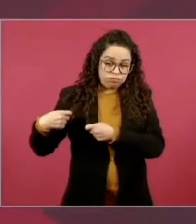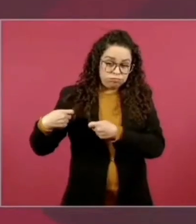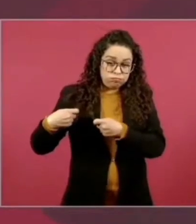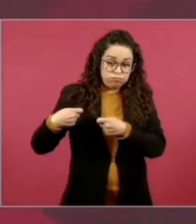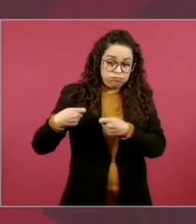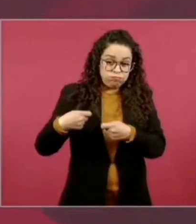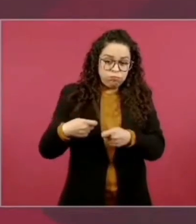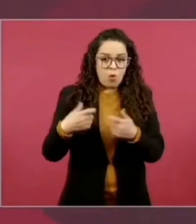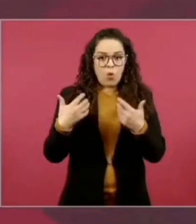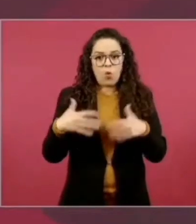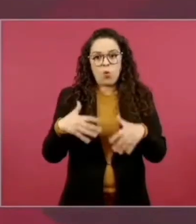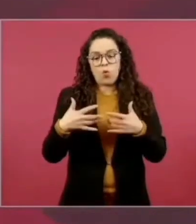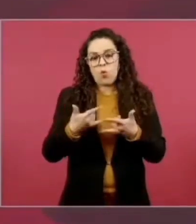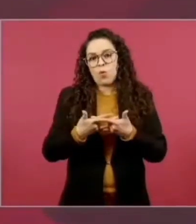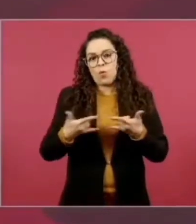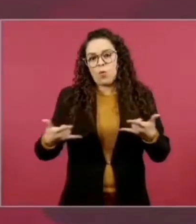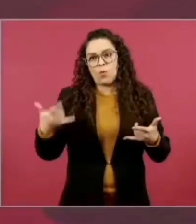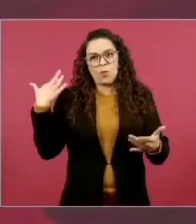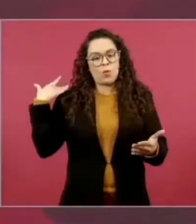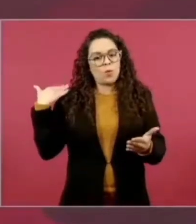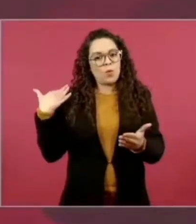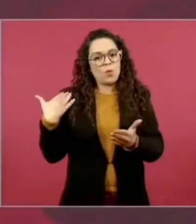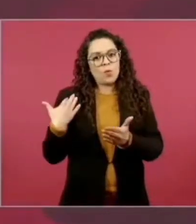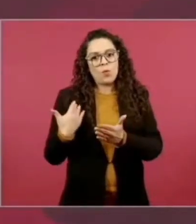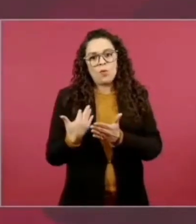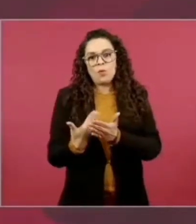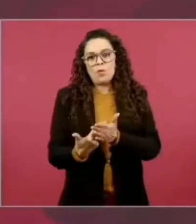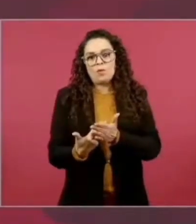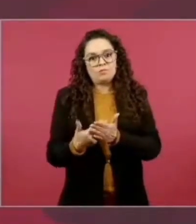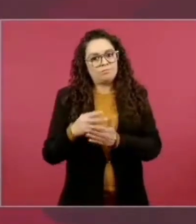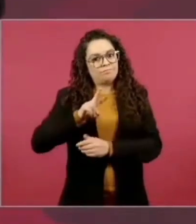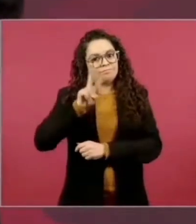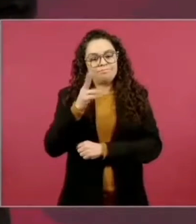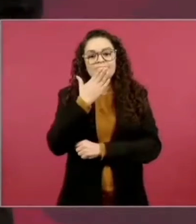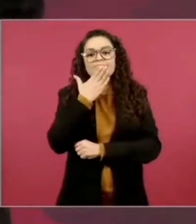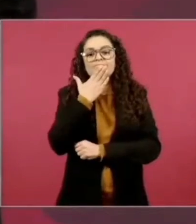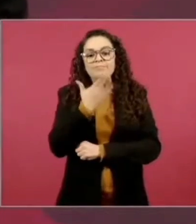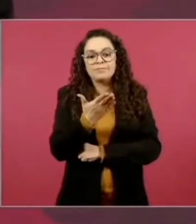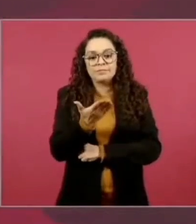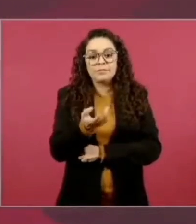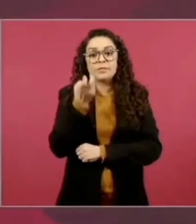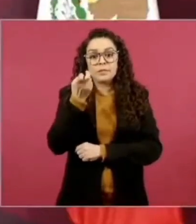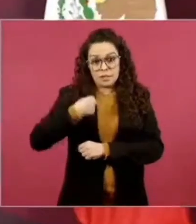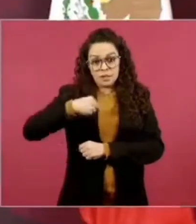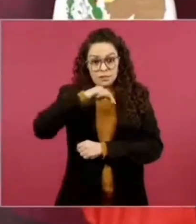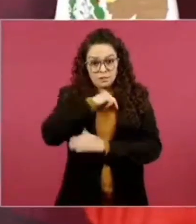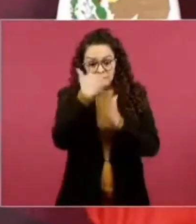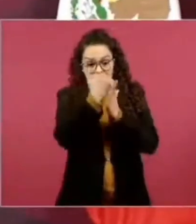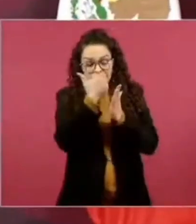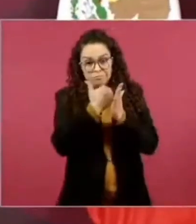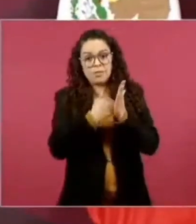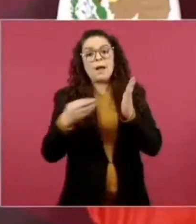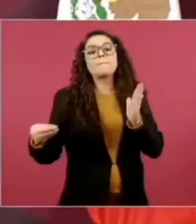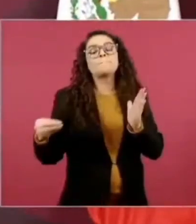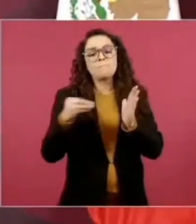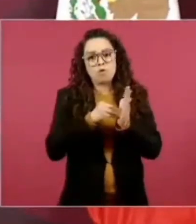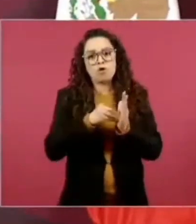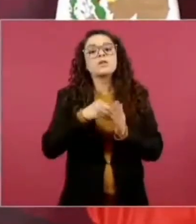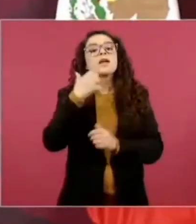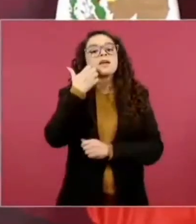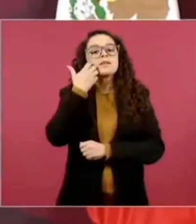que se procuraría, además fue de las condiciones que pusimos cuando